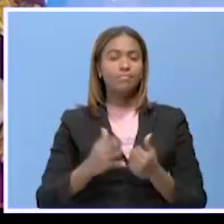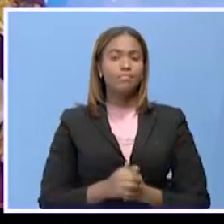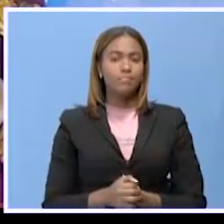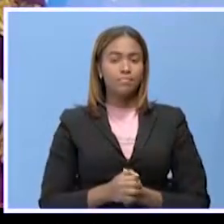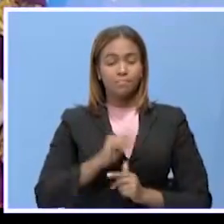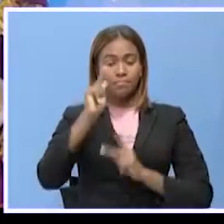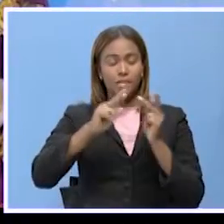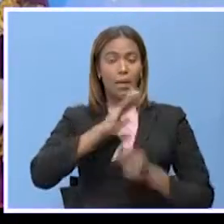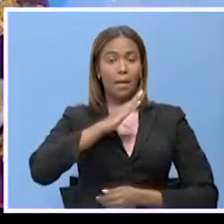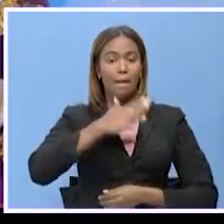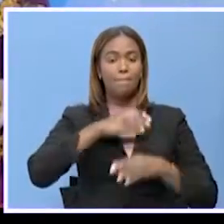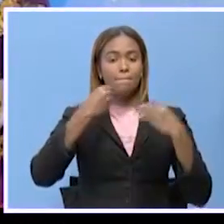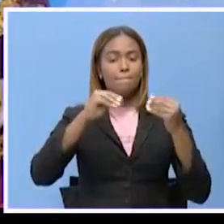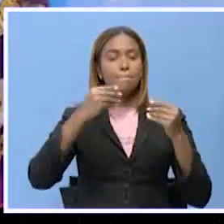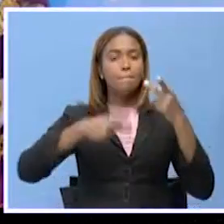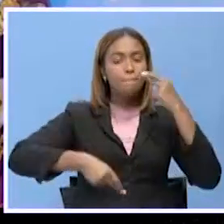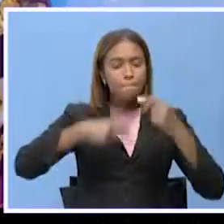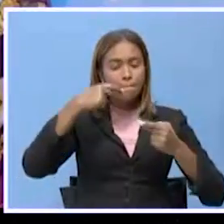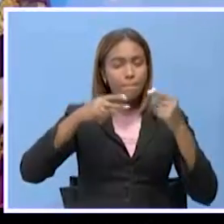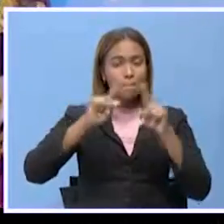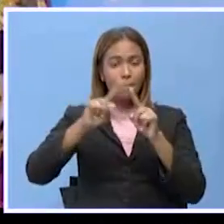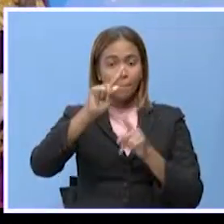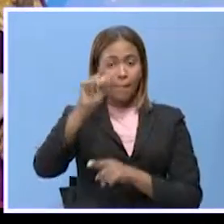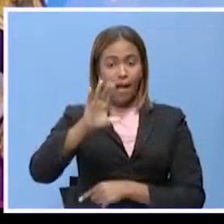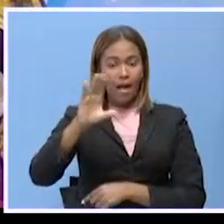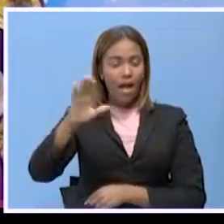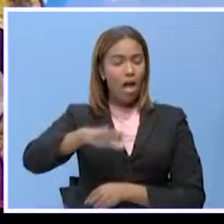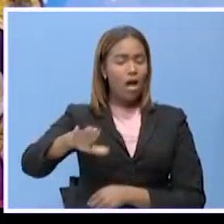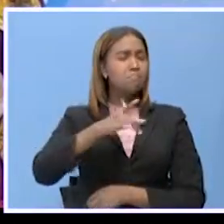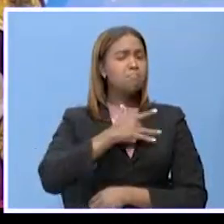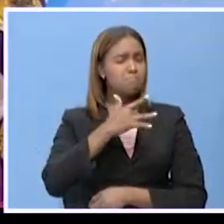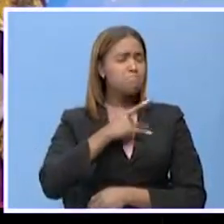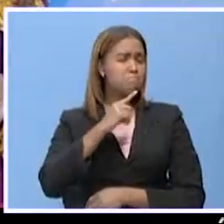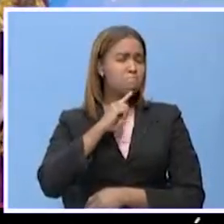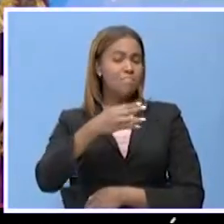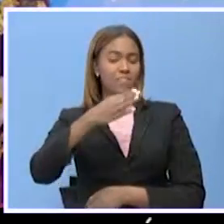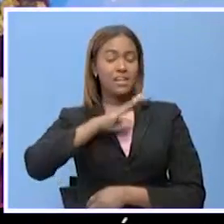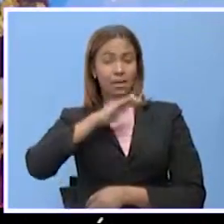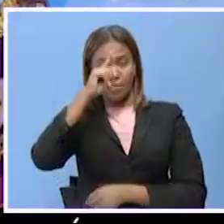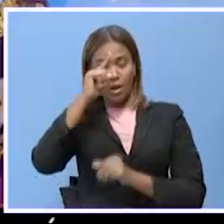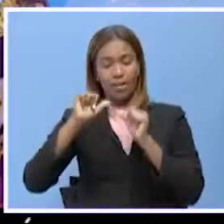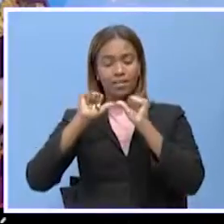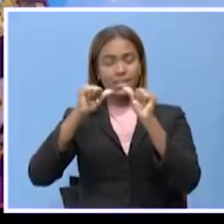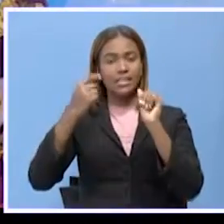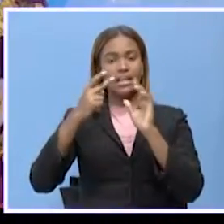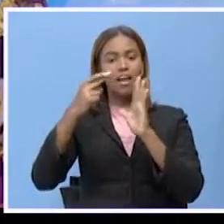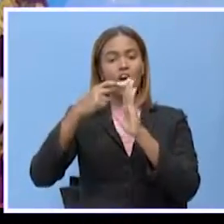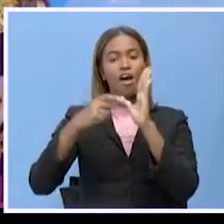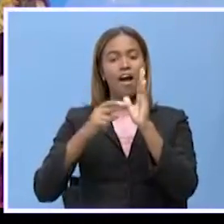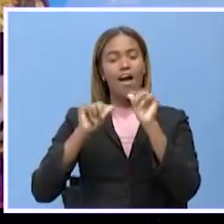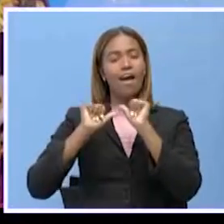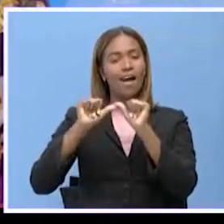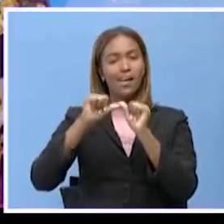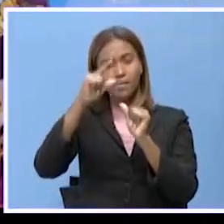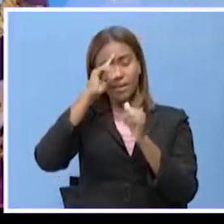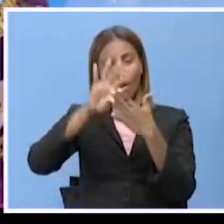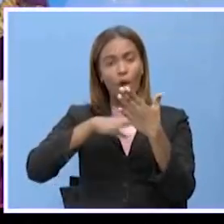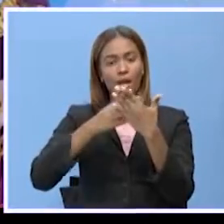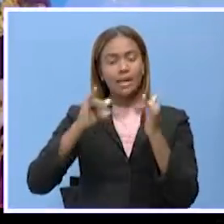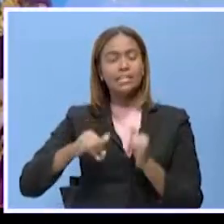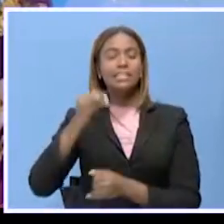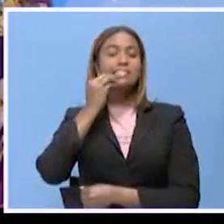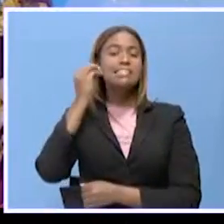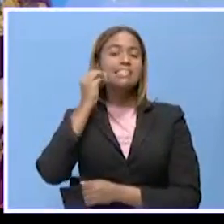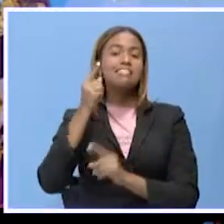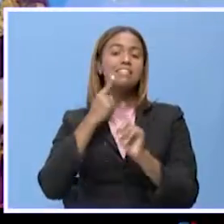Los propietarios de bares y restaurantes de la ciudad colonial se muestran complacidos ante la continuidad de la flexibilización en el horario del toque de